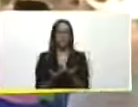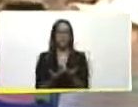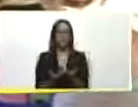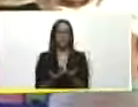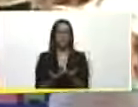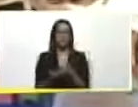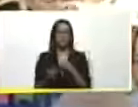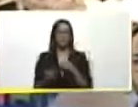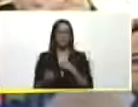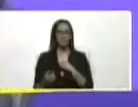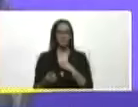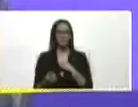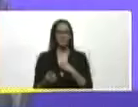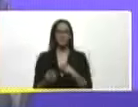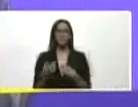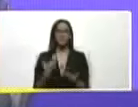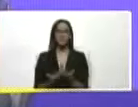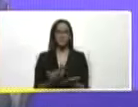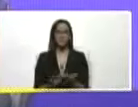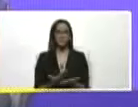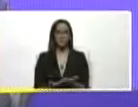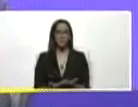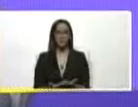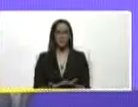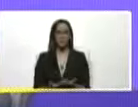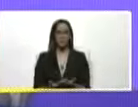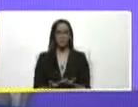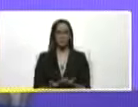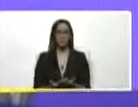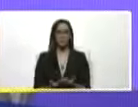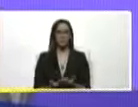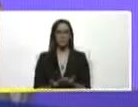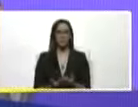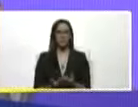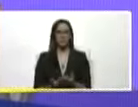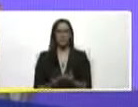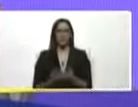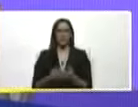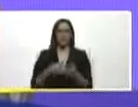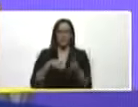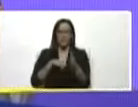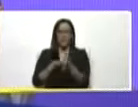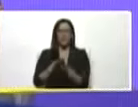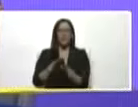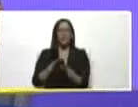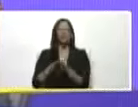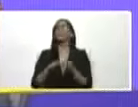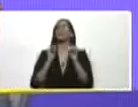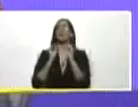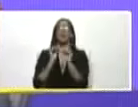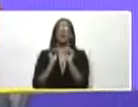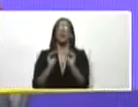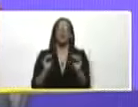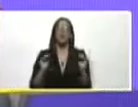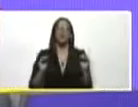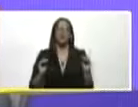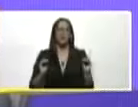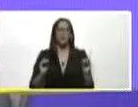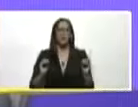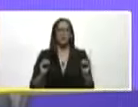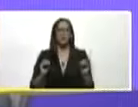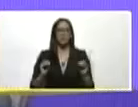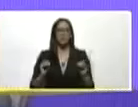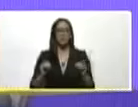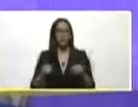propuestas me Proponen que lancemos la convocatoria